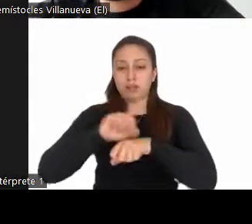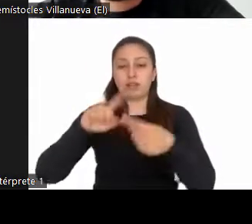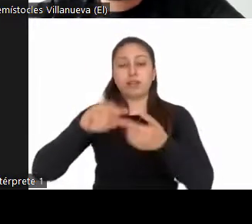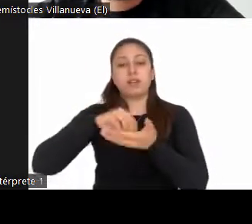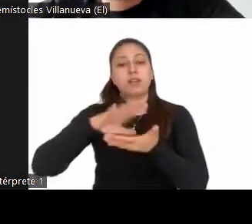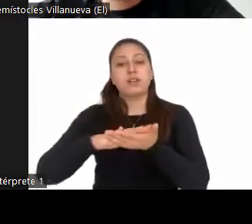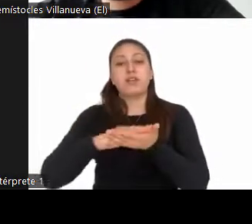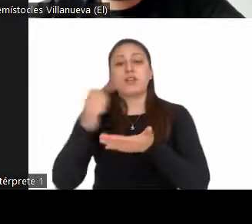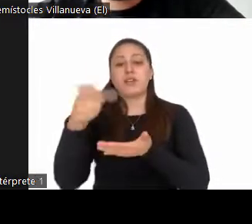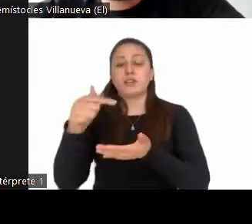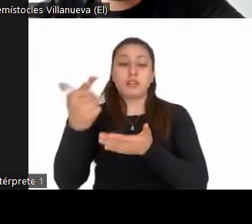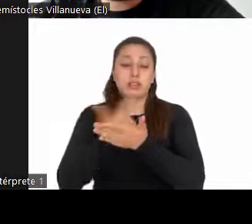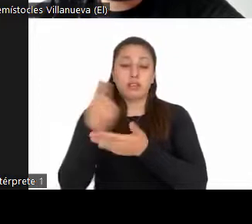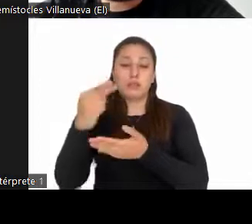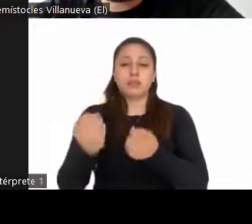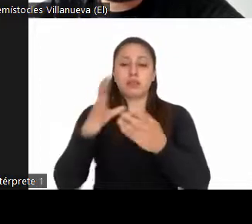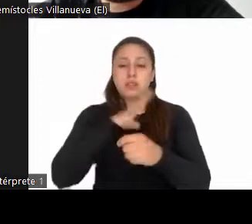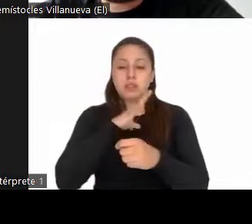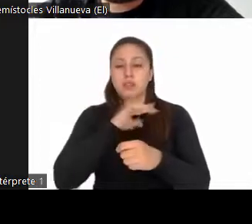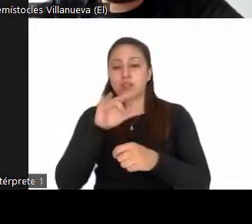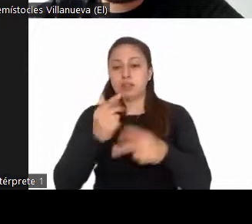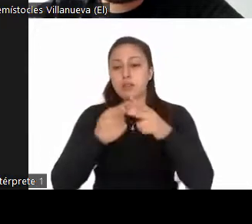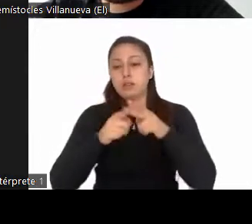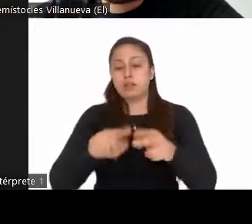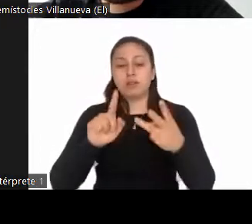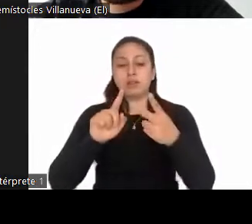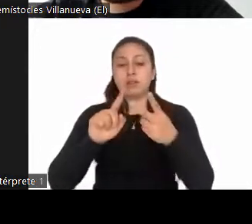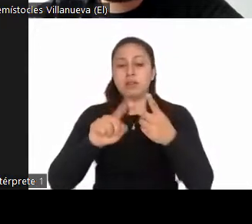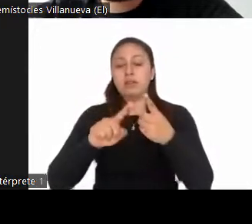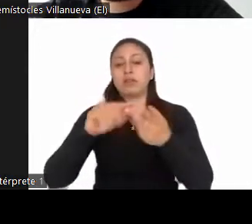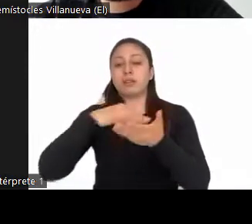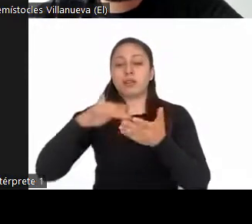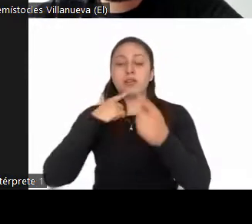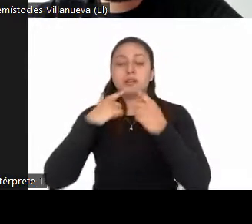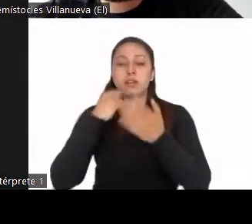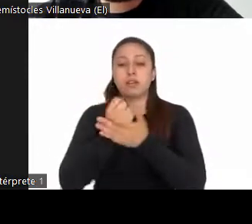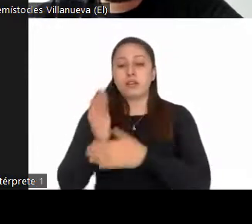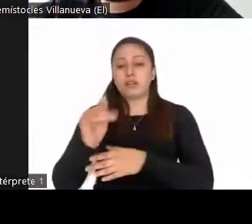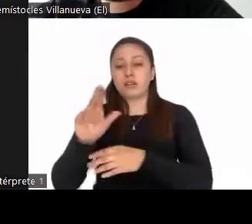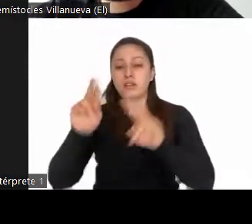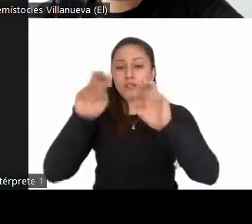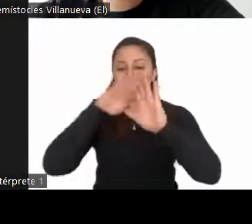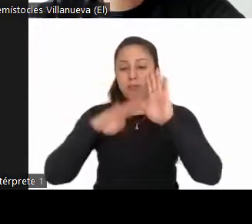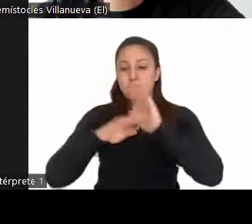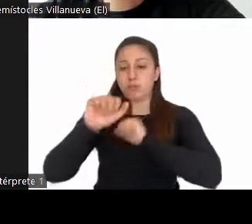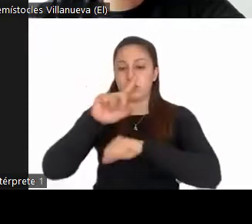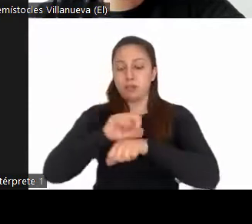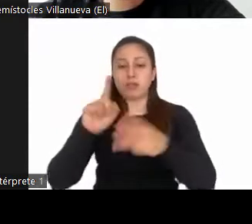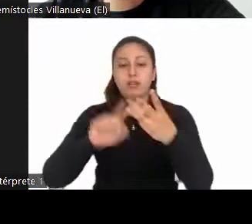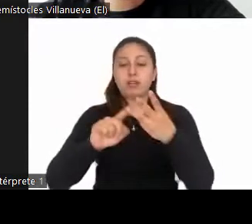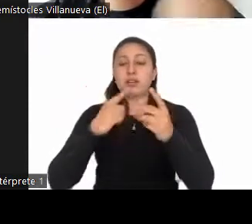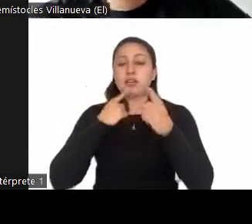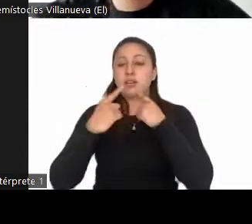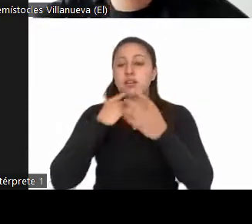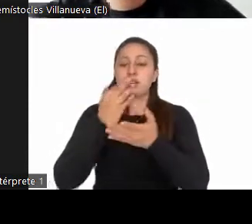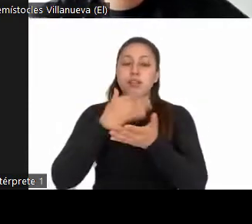quórum. 2. Lectura y discusión y en su caso aprobación del orden del día. 3. Discusión y en su caso